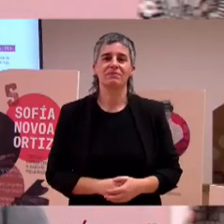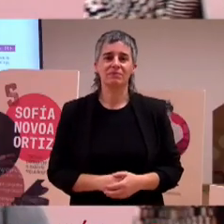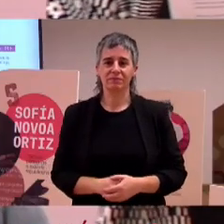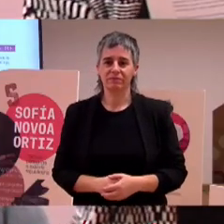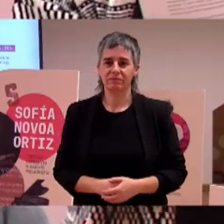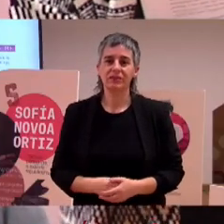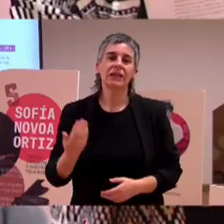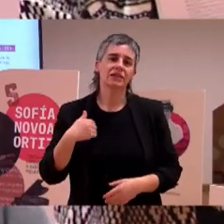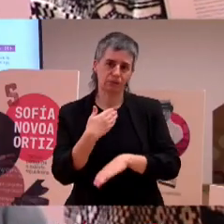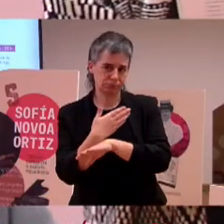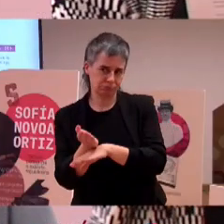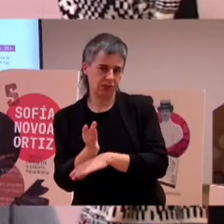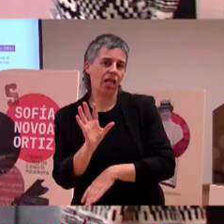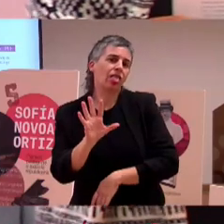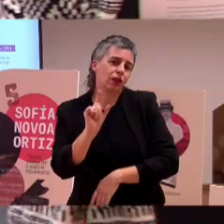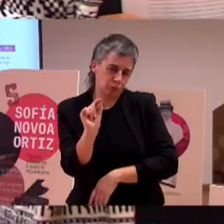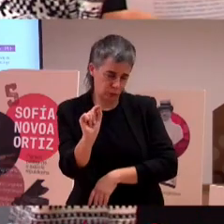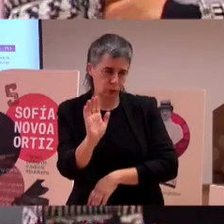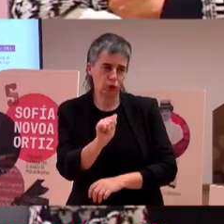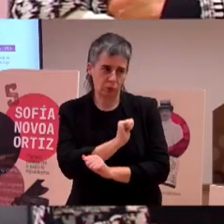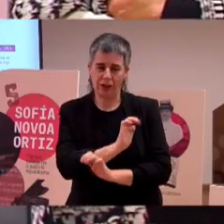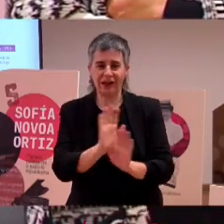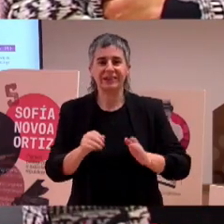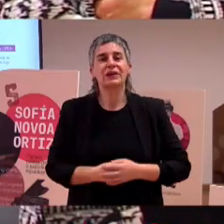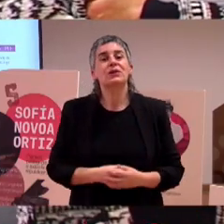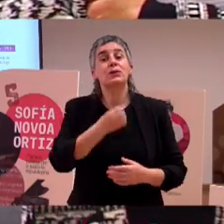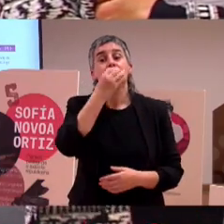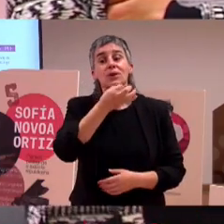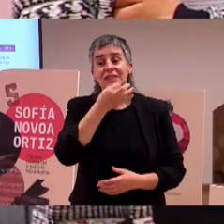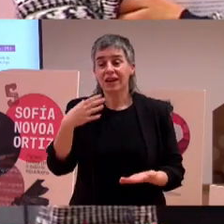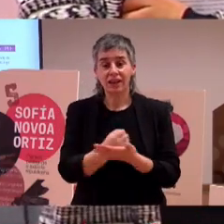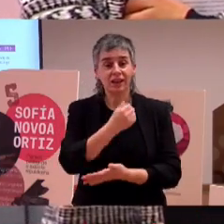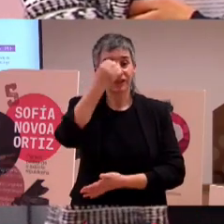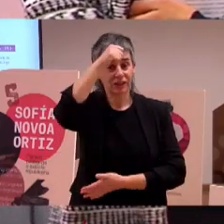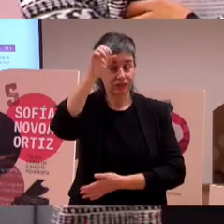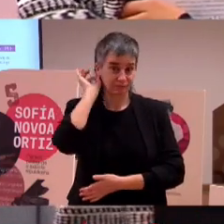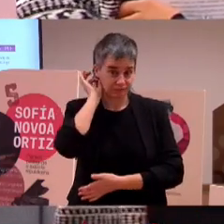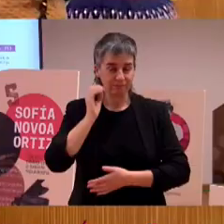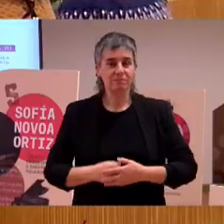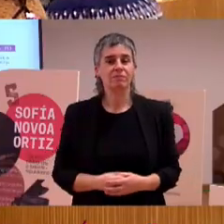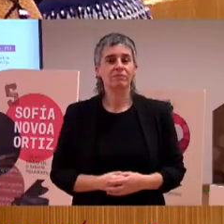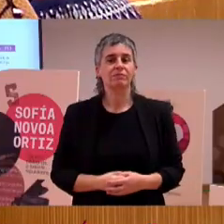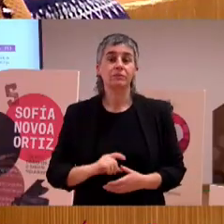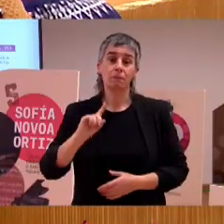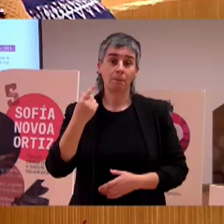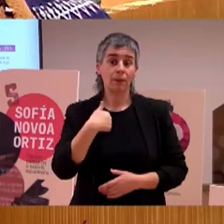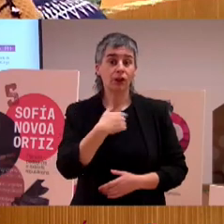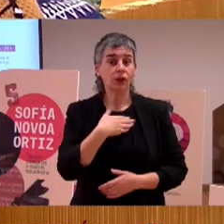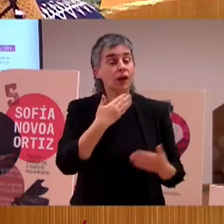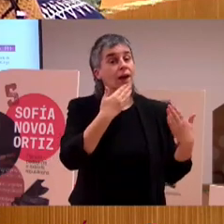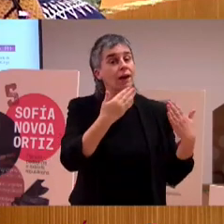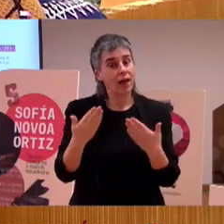Esos 5 minutiños de rigor un pouco máis. Boas tardes a todas e a todos. Darvos as gracias por estaros